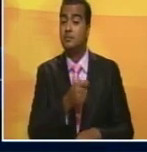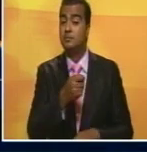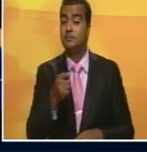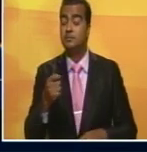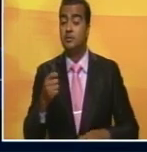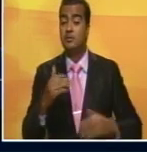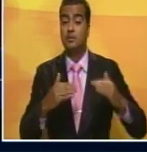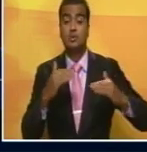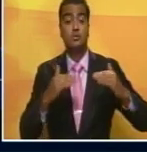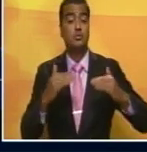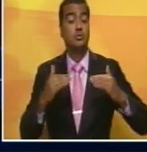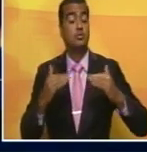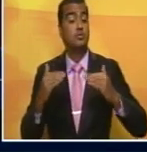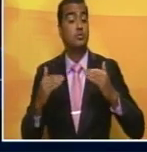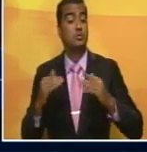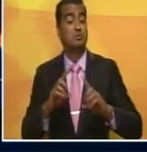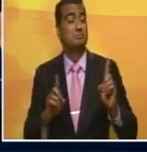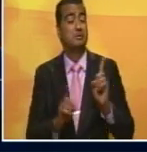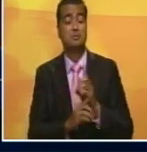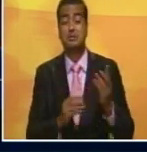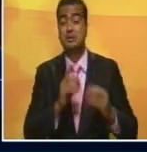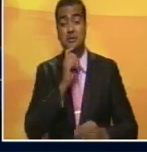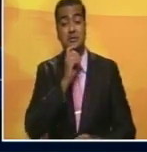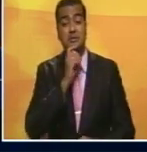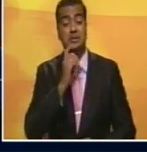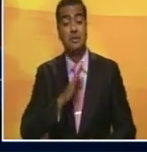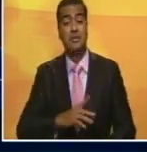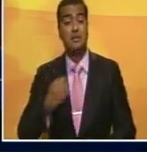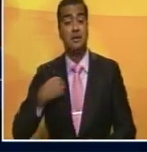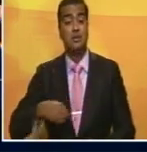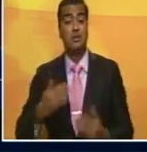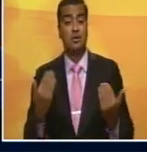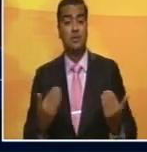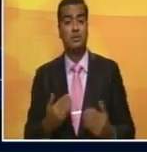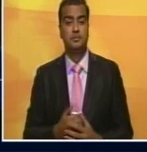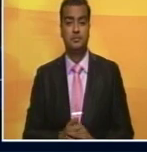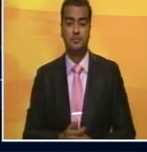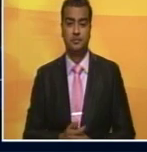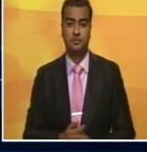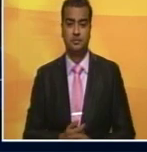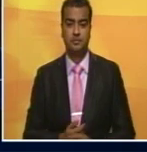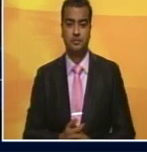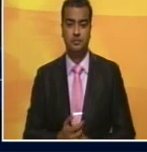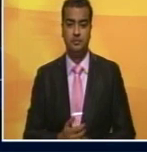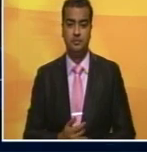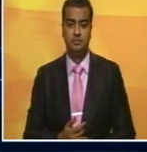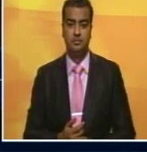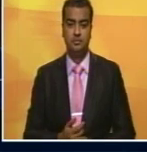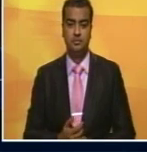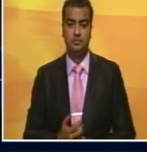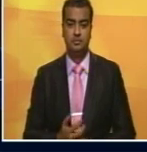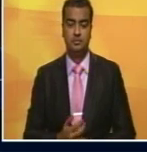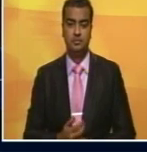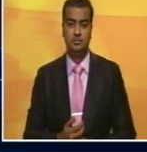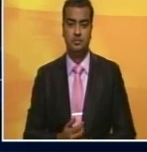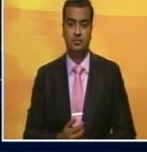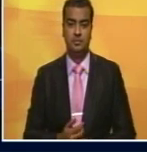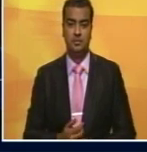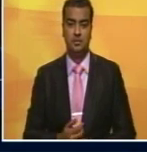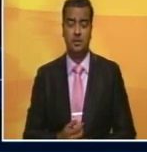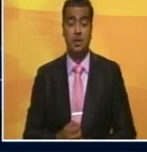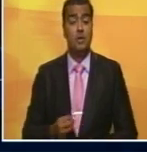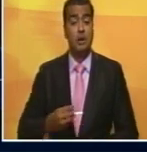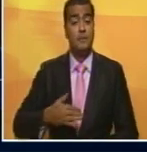del dólar ya no tendría la distorsión que está teniendo a 10 bolívares, de manera que creo que ahí saldríamos ganando. Con relación a